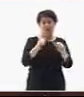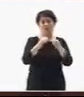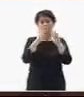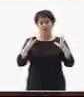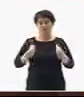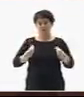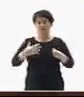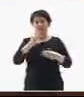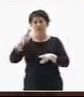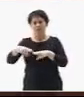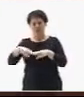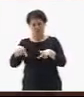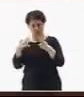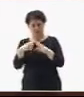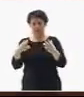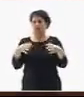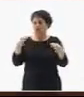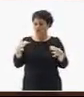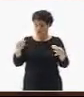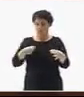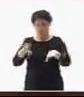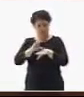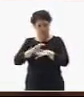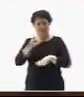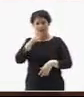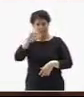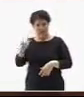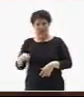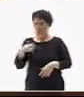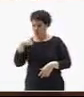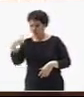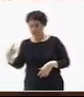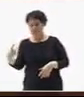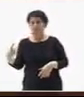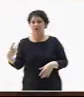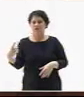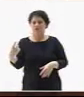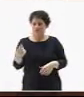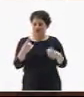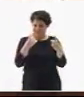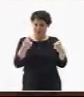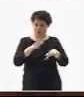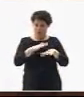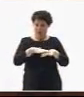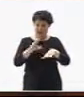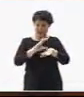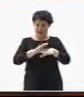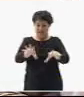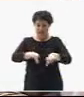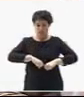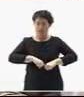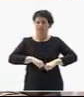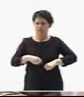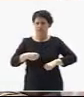siempre se lo decía a la consejera Hernández, que hacía falta una persona en esa consejería